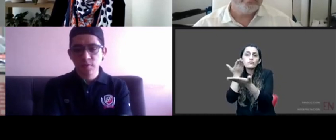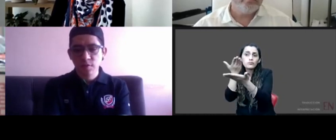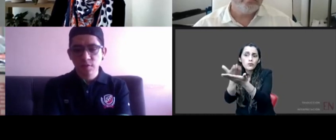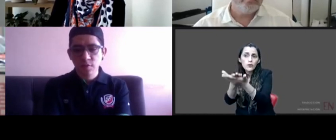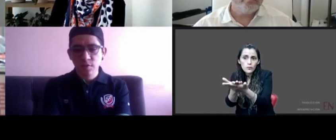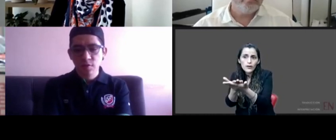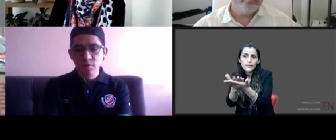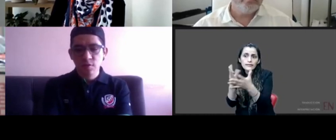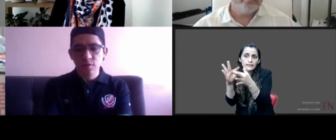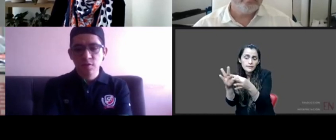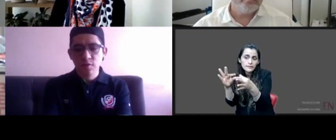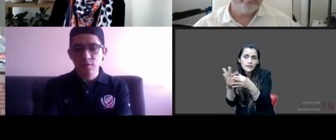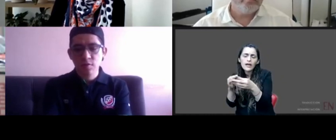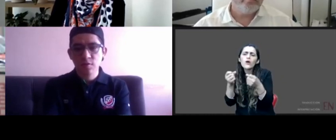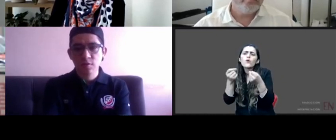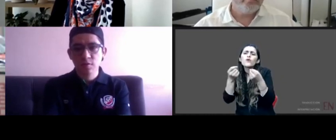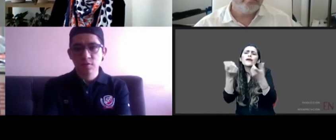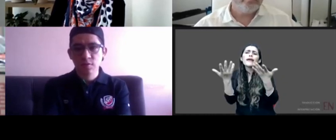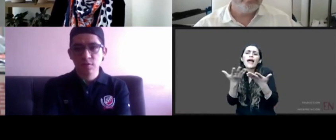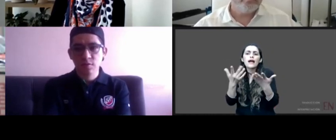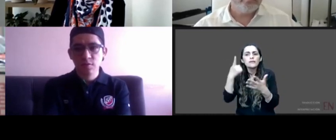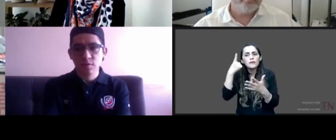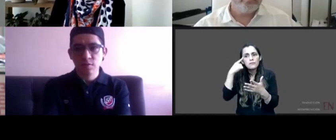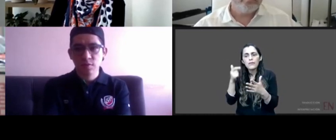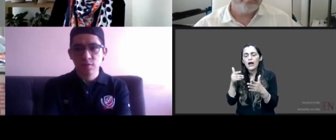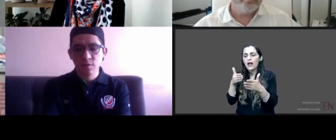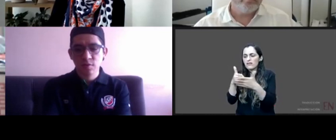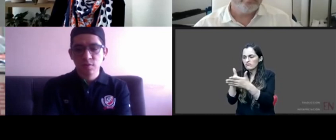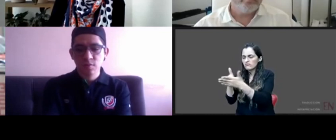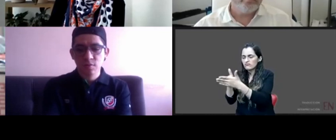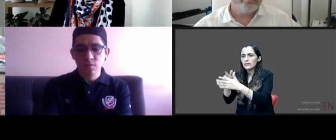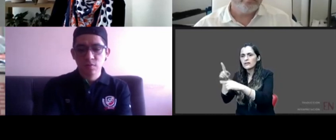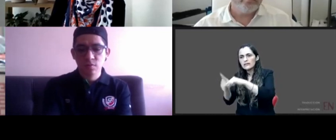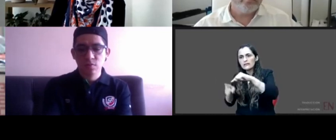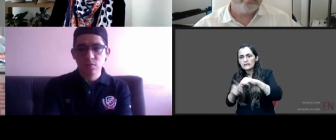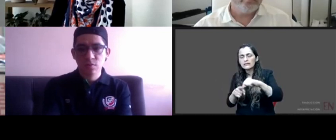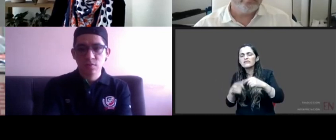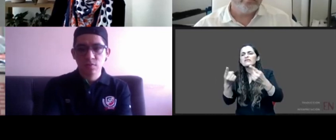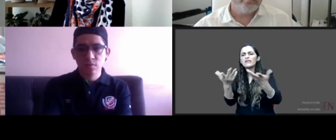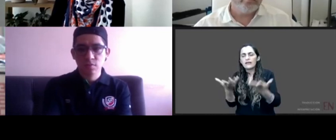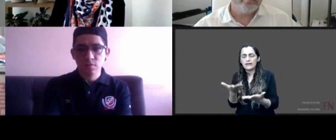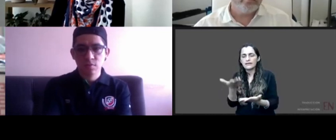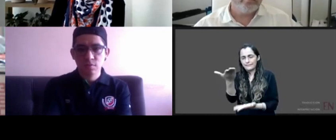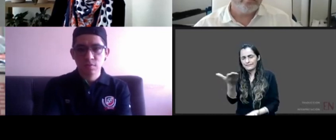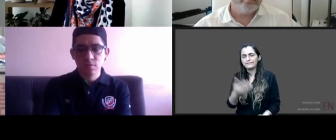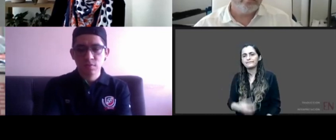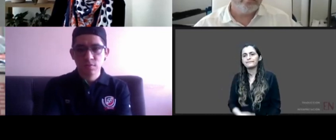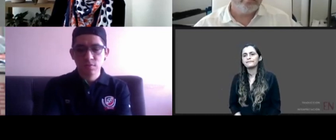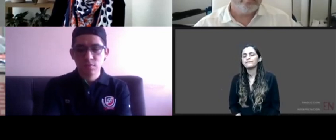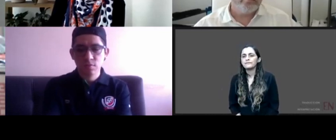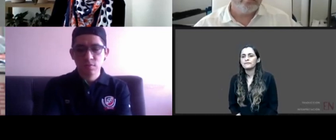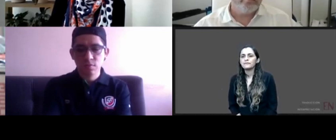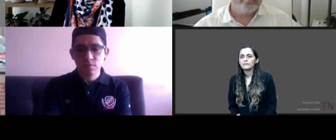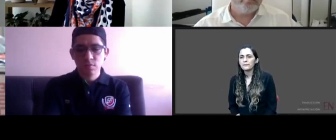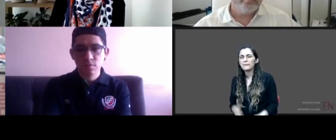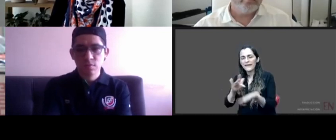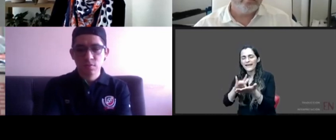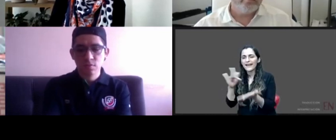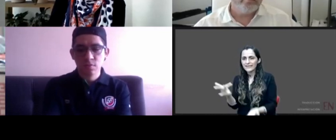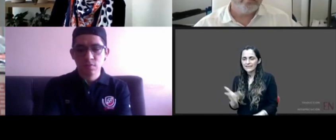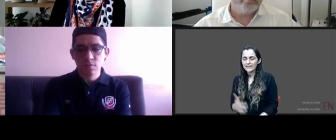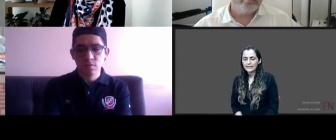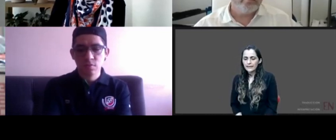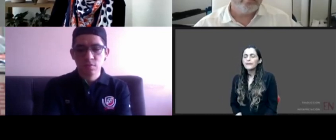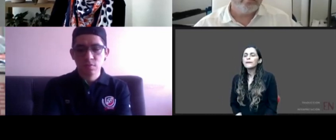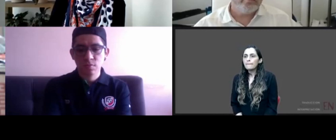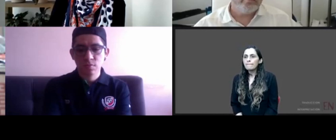respecto a atender estas brechas de desigualdad. Adelante. Muchas gracias.